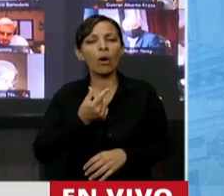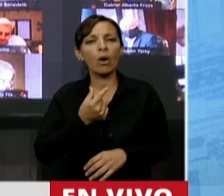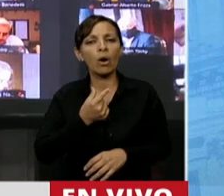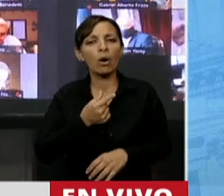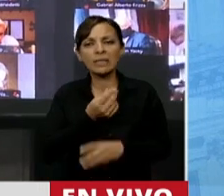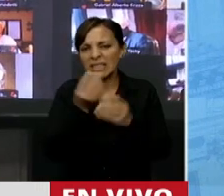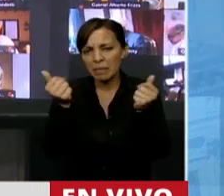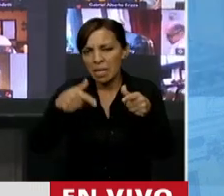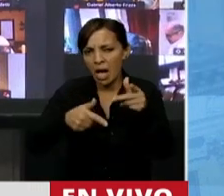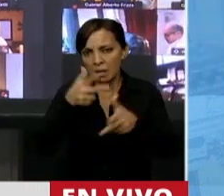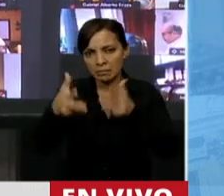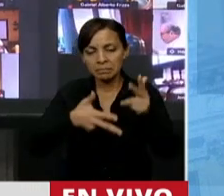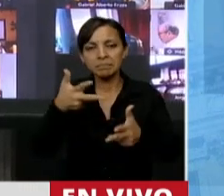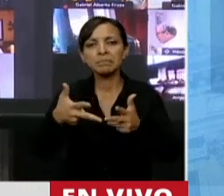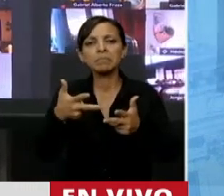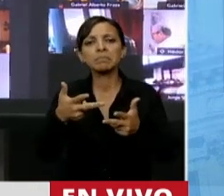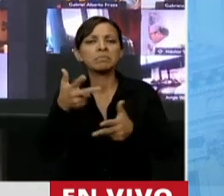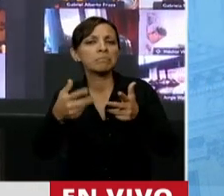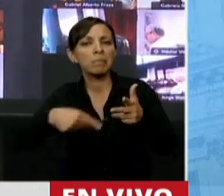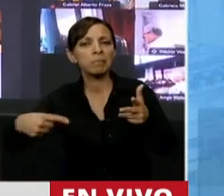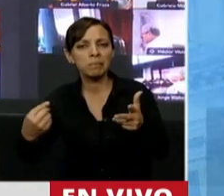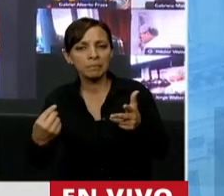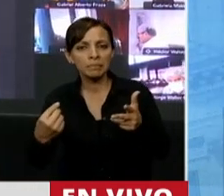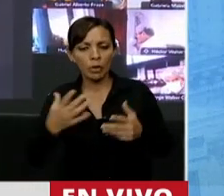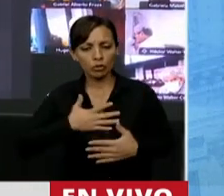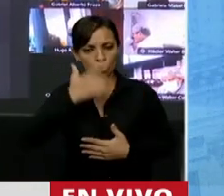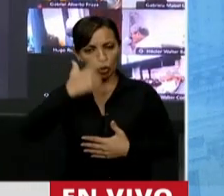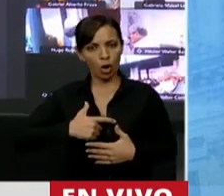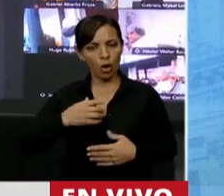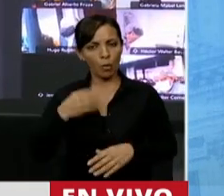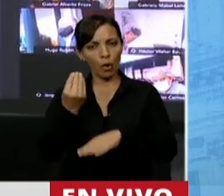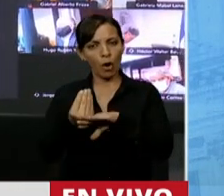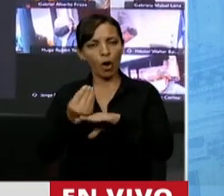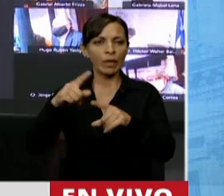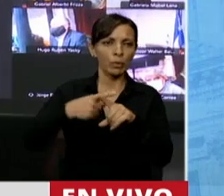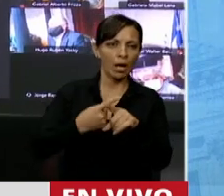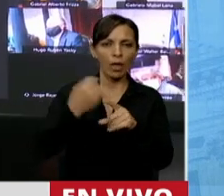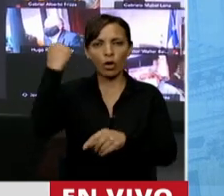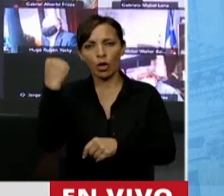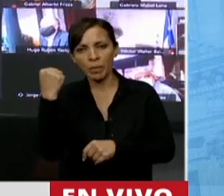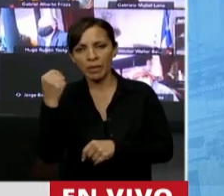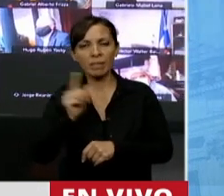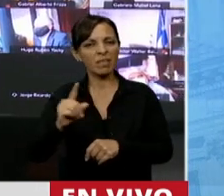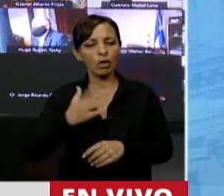cerrar esta intervención hablando no como dirigente, diputado, economista,